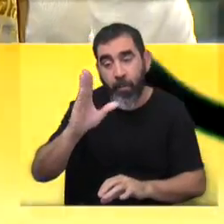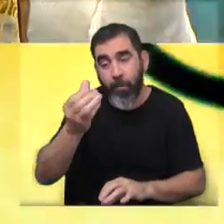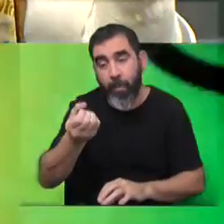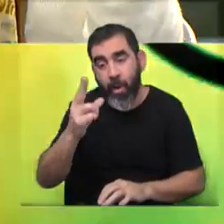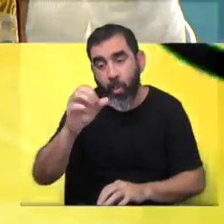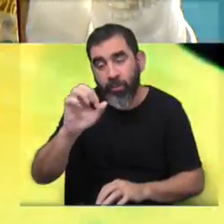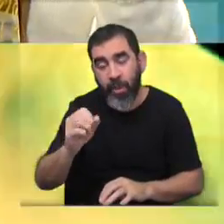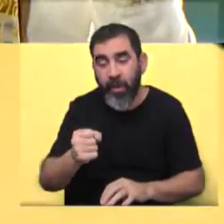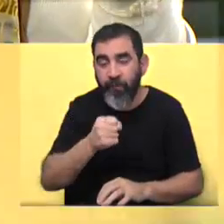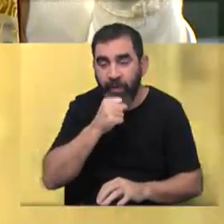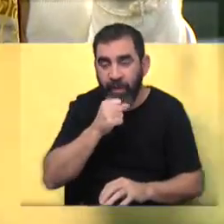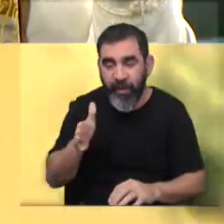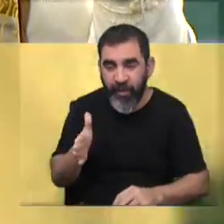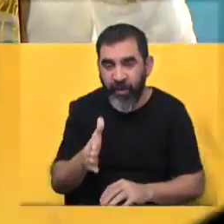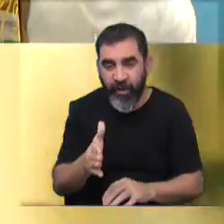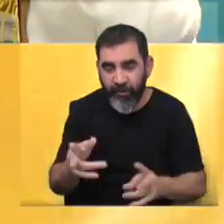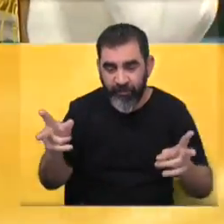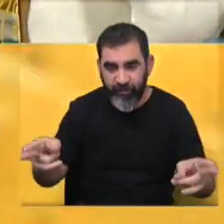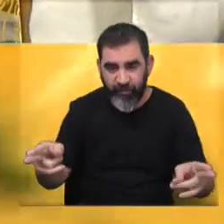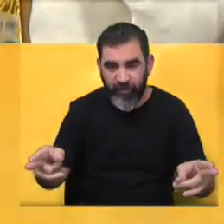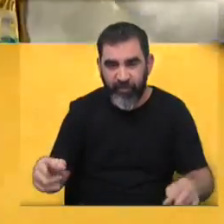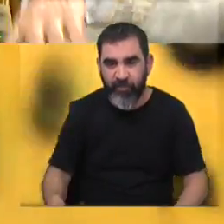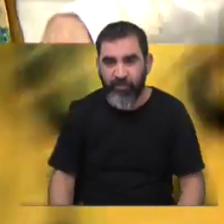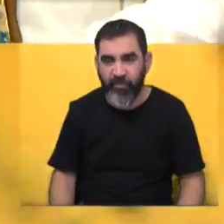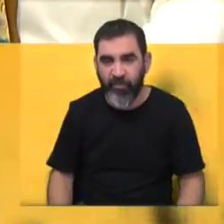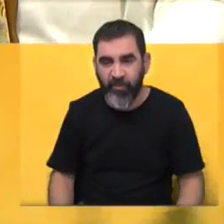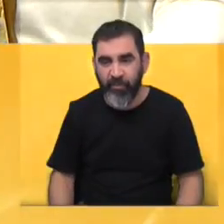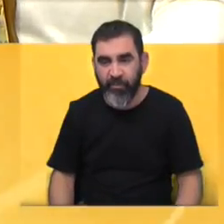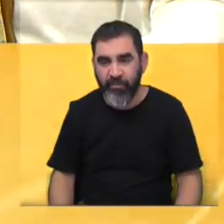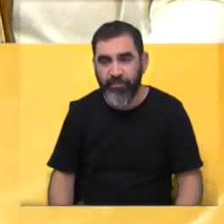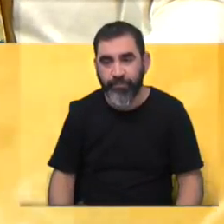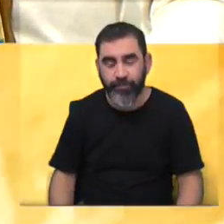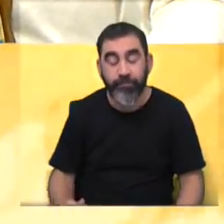dos puntas de la vida. Y ahí estamos encontrando las